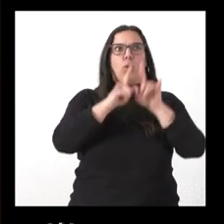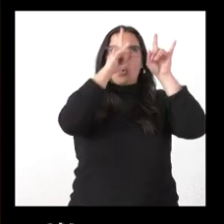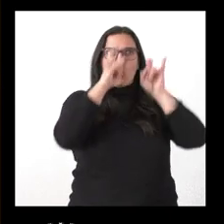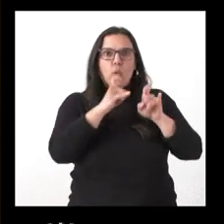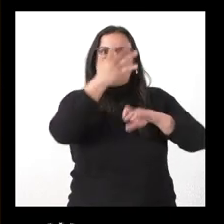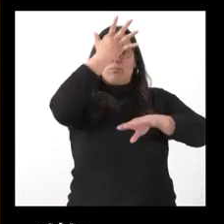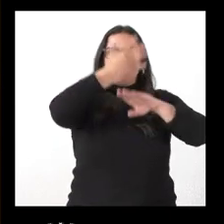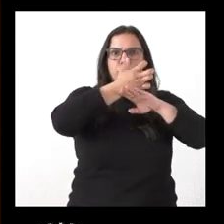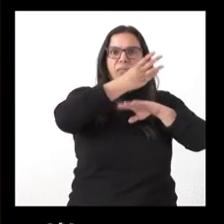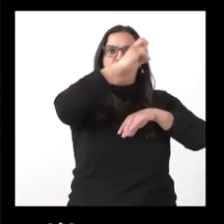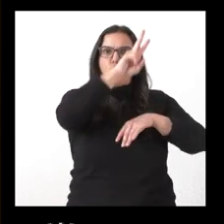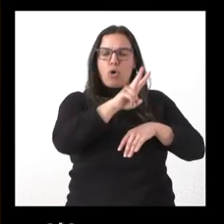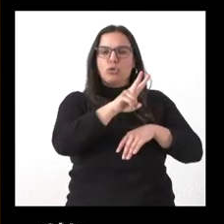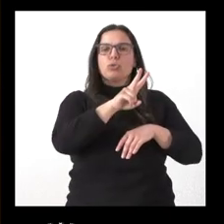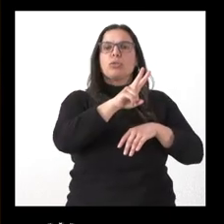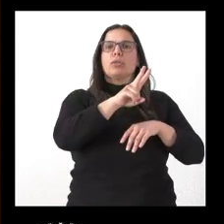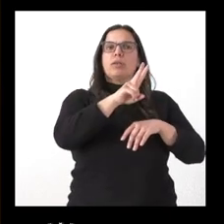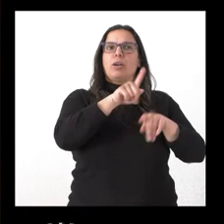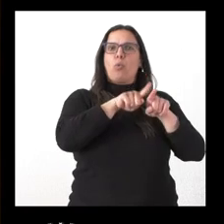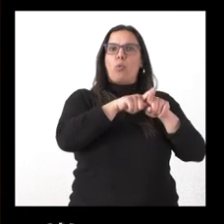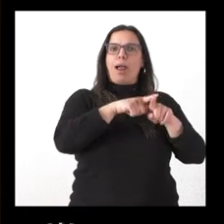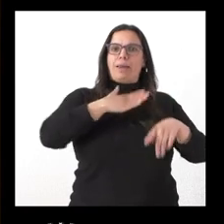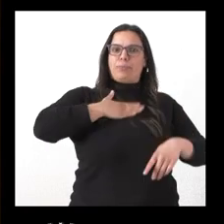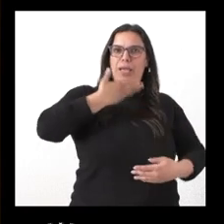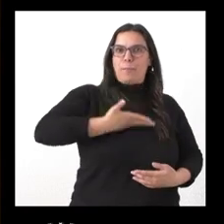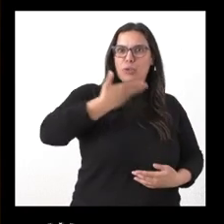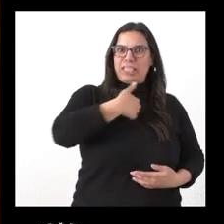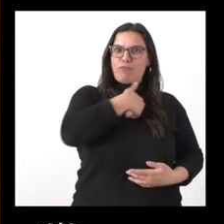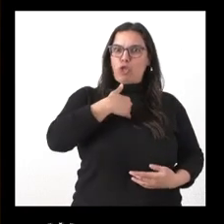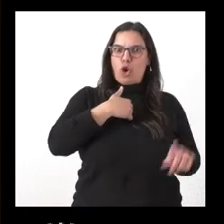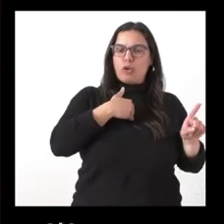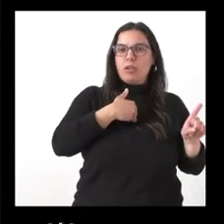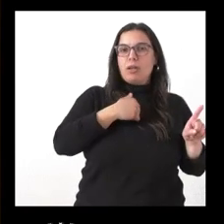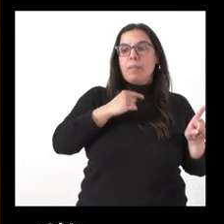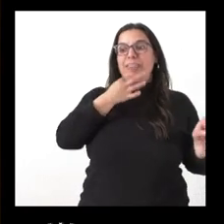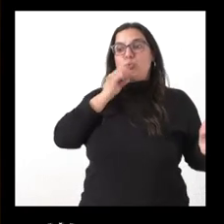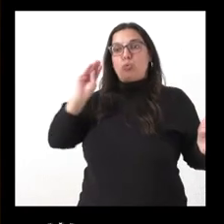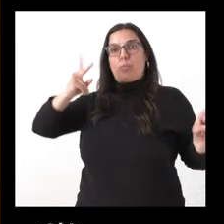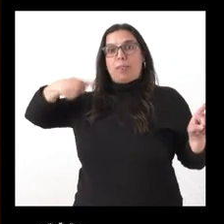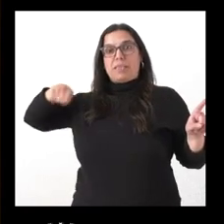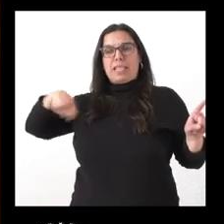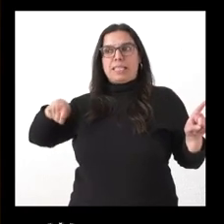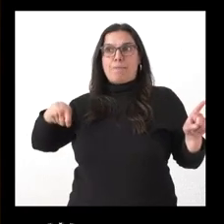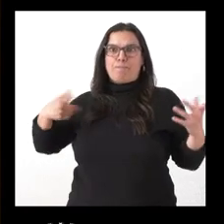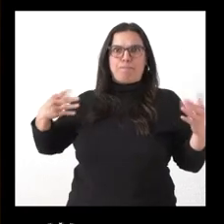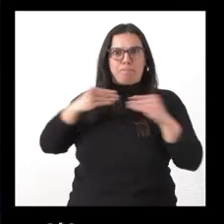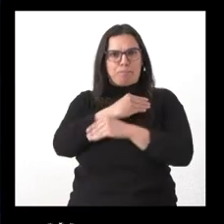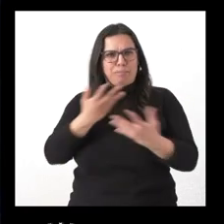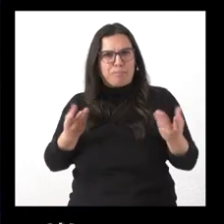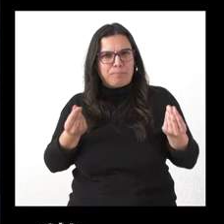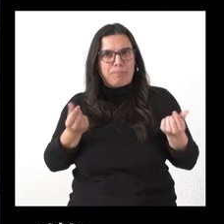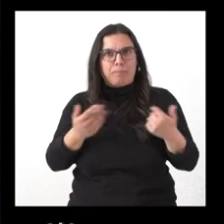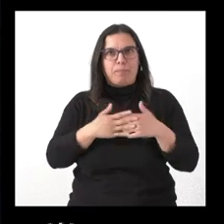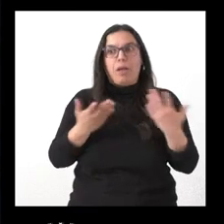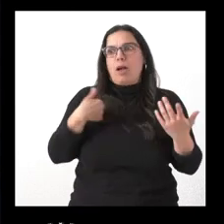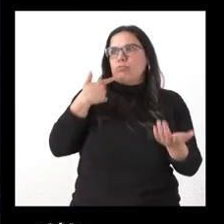pero no sé cómo casa eso con el discurso del vicepresidente que hombre no es alguien que claro que lo